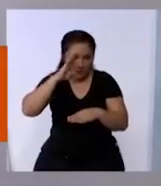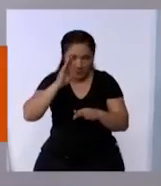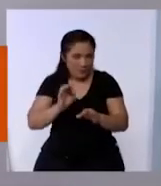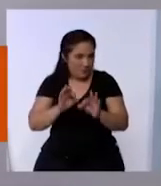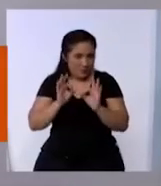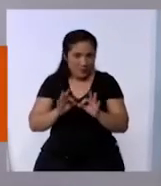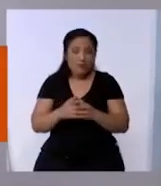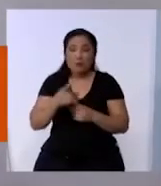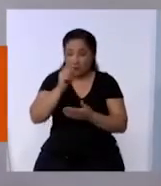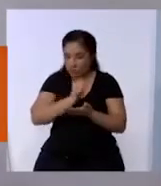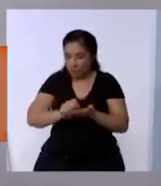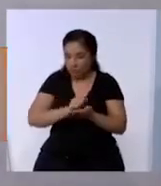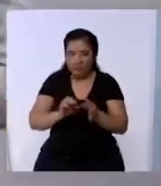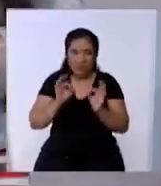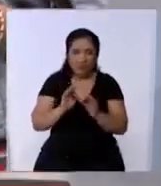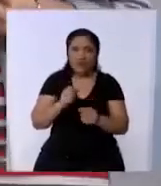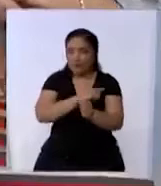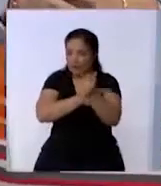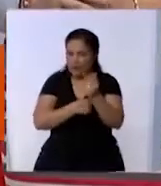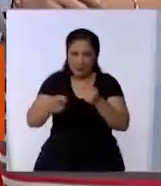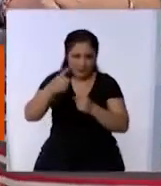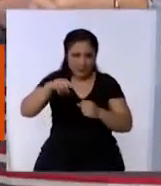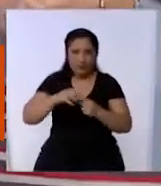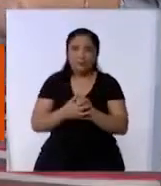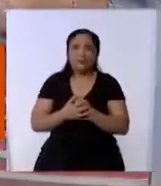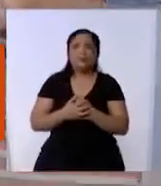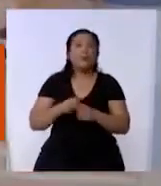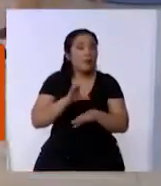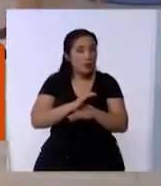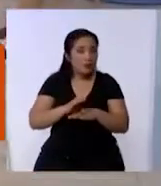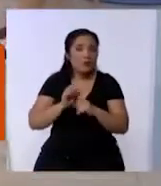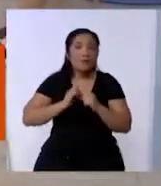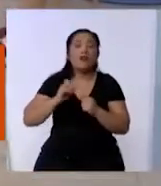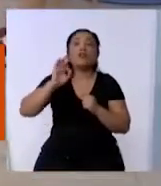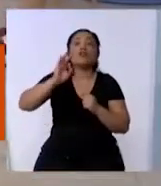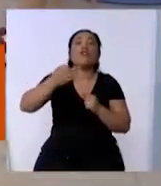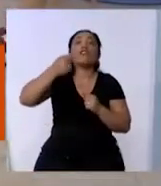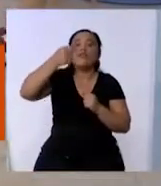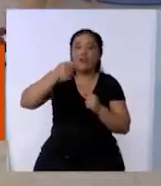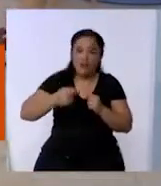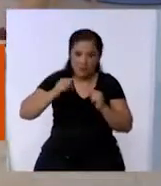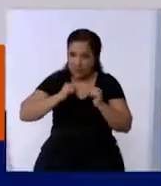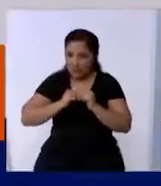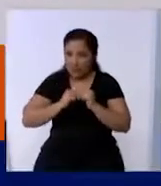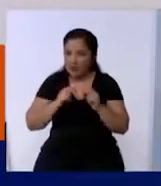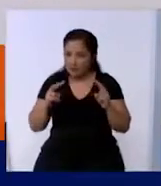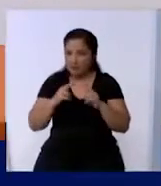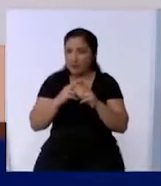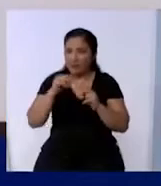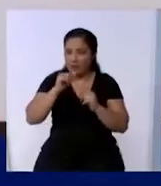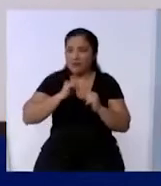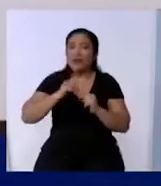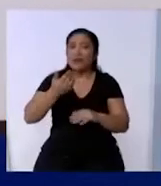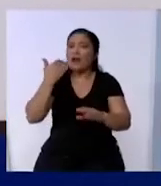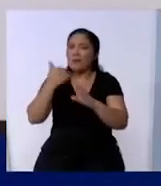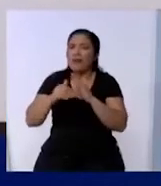www.aprendizaje.mec.edu.py. Así que anotar. Muy fuerza, bien. Chicos. Profe, seguimos aquí. Así seguimos es. Y se preparan los chicos del noveno grado. Atentos en casa, dale, mandale ya un